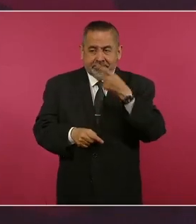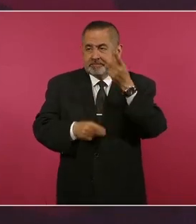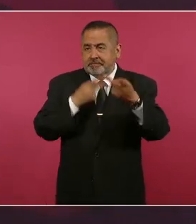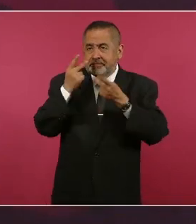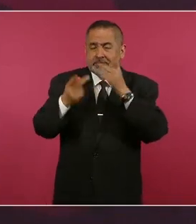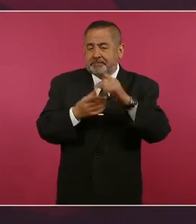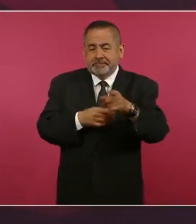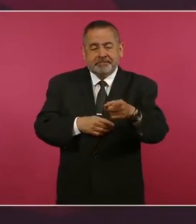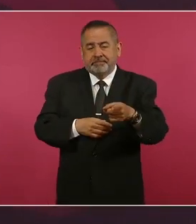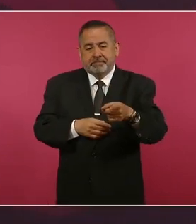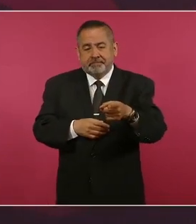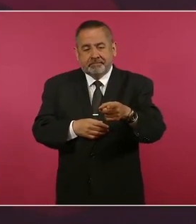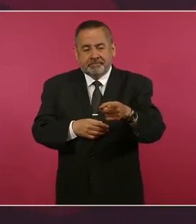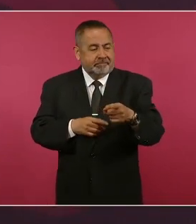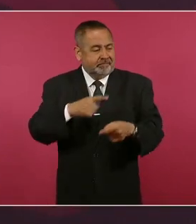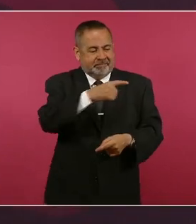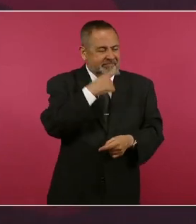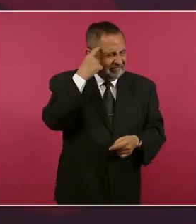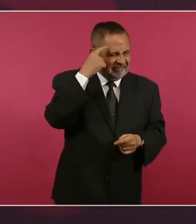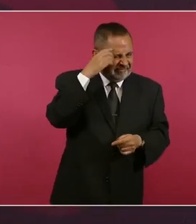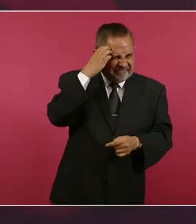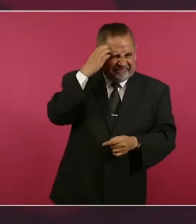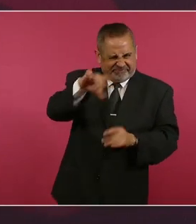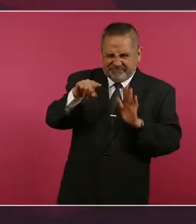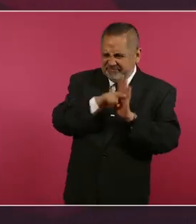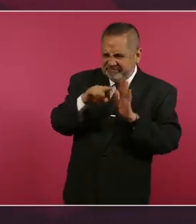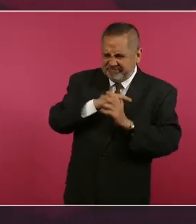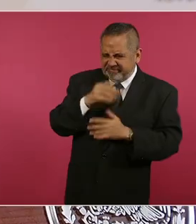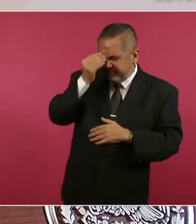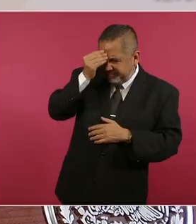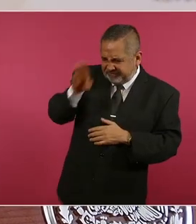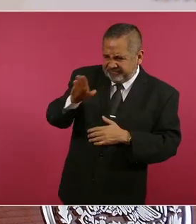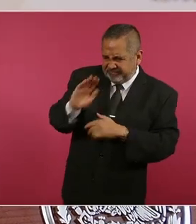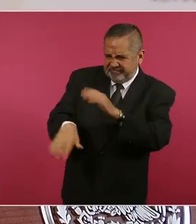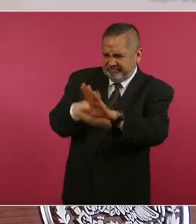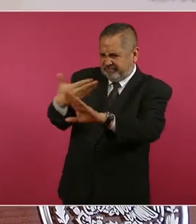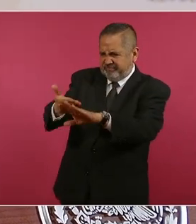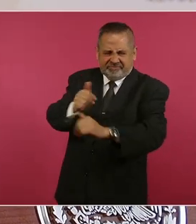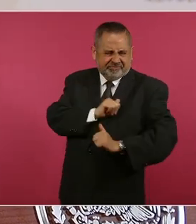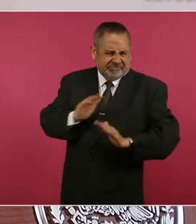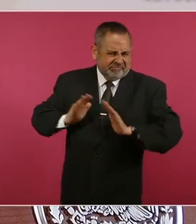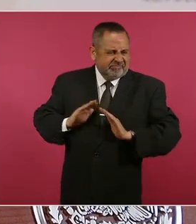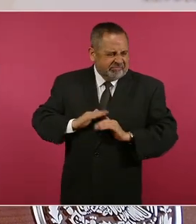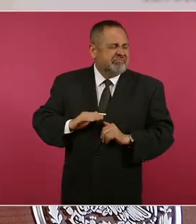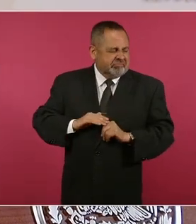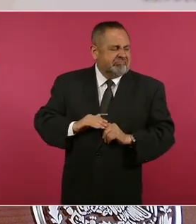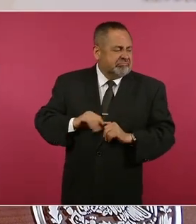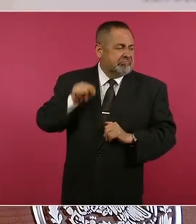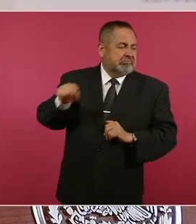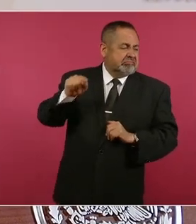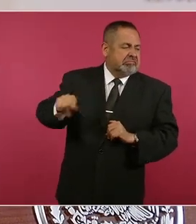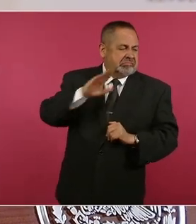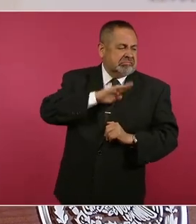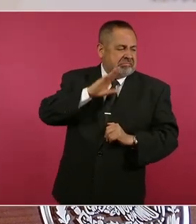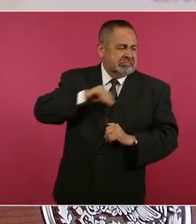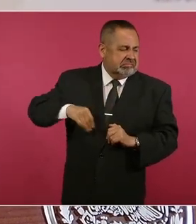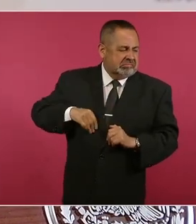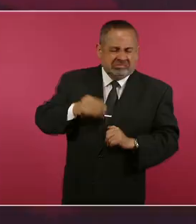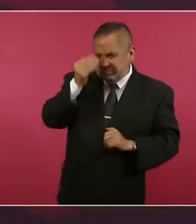manera perversa en contra del ejército están